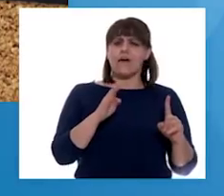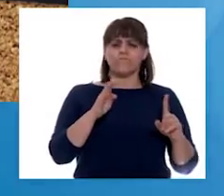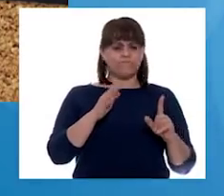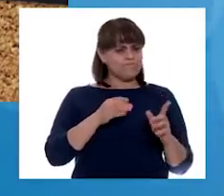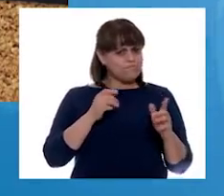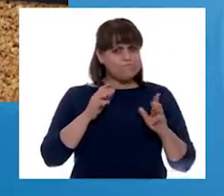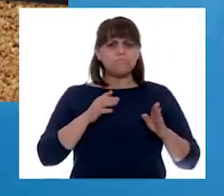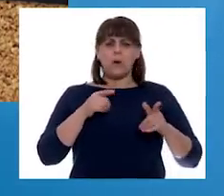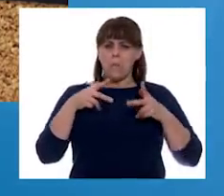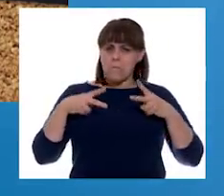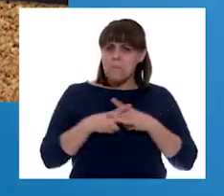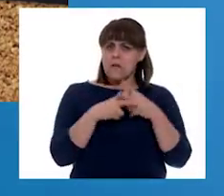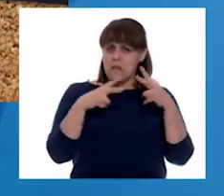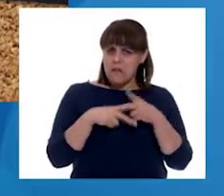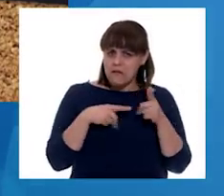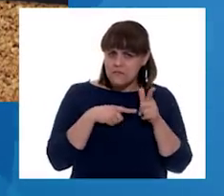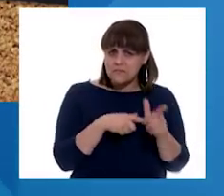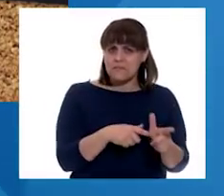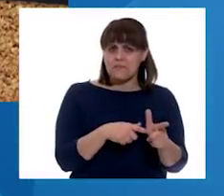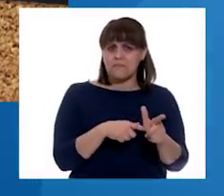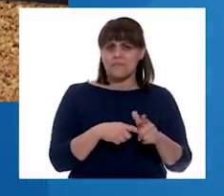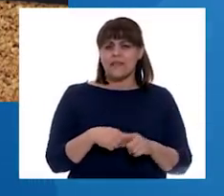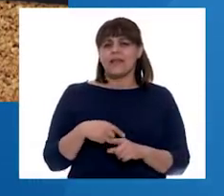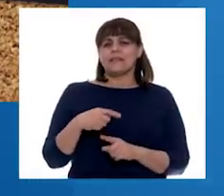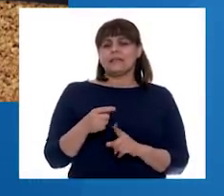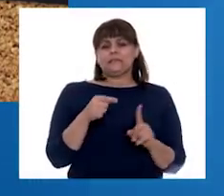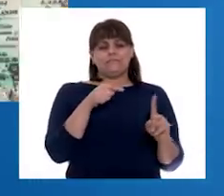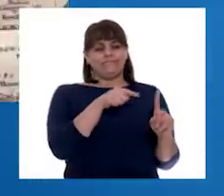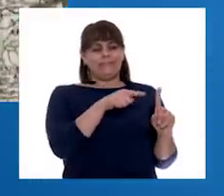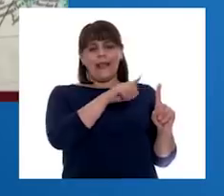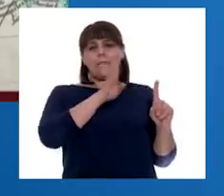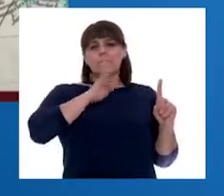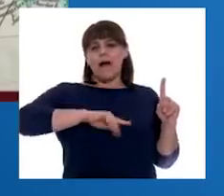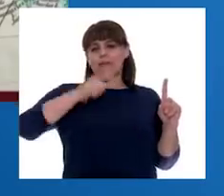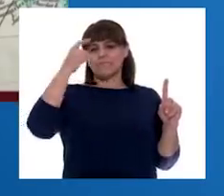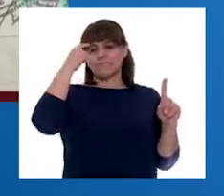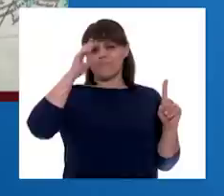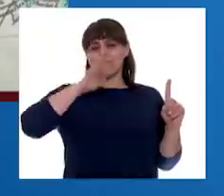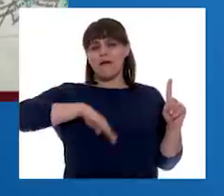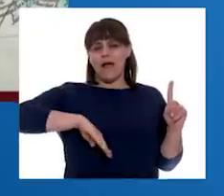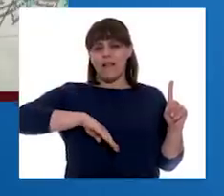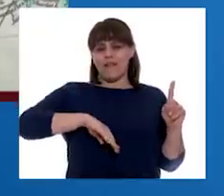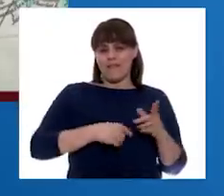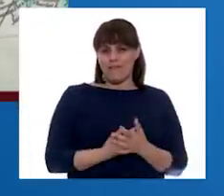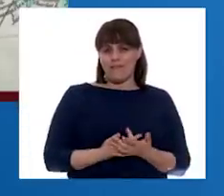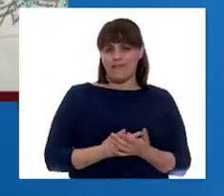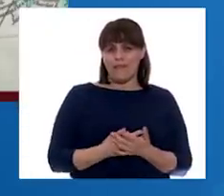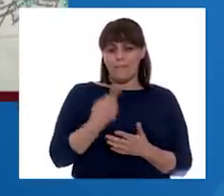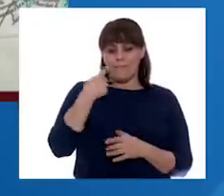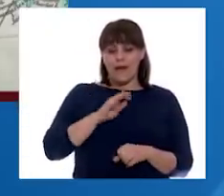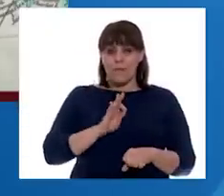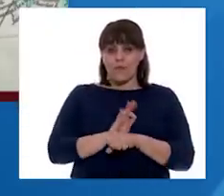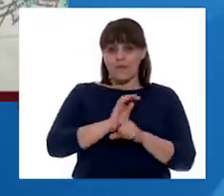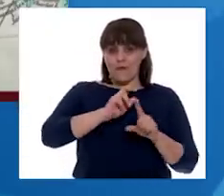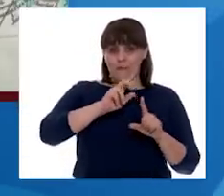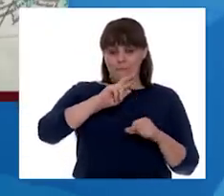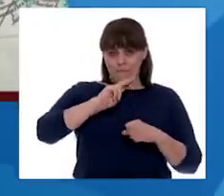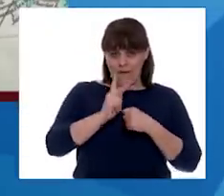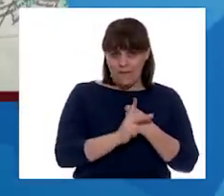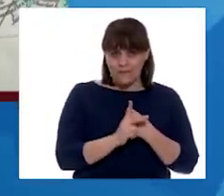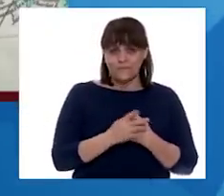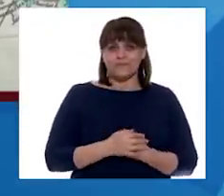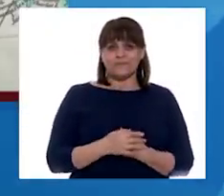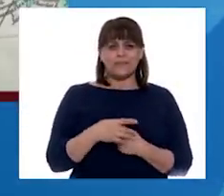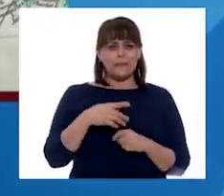debían restituir sus facultades militares para defender a la nación. Pero en la cumbre del enfrentamiento, Santa